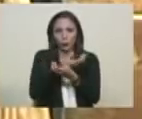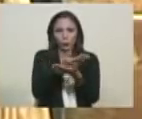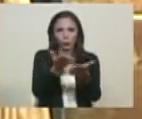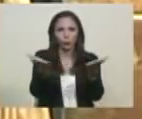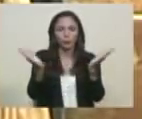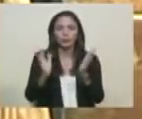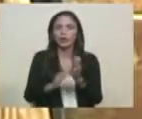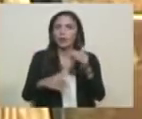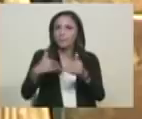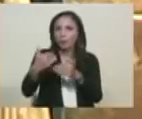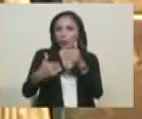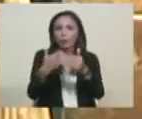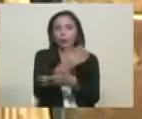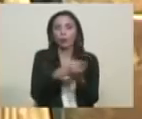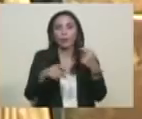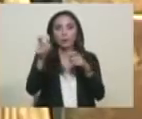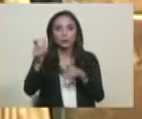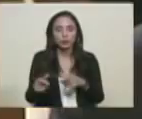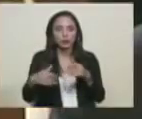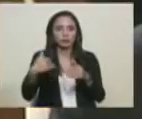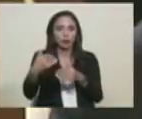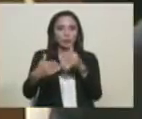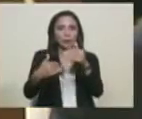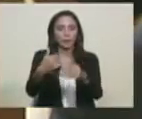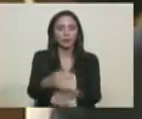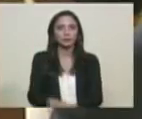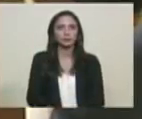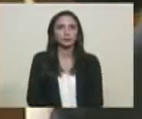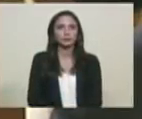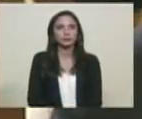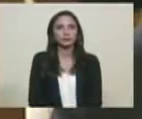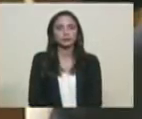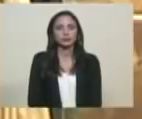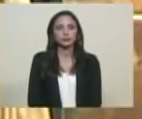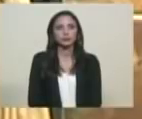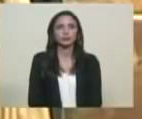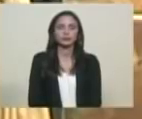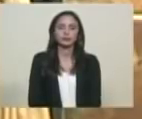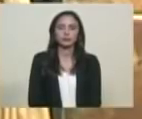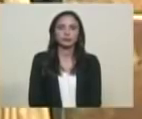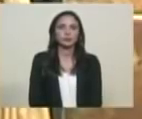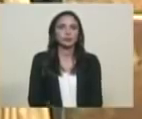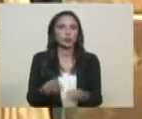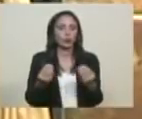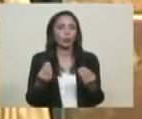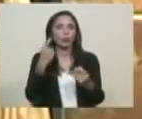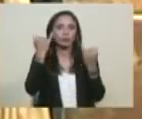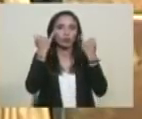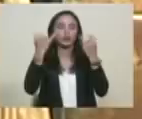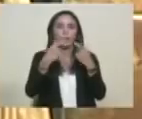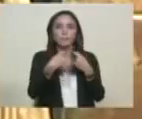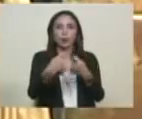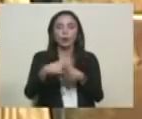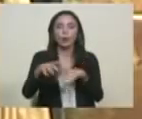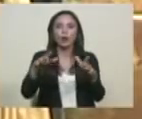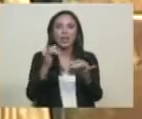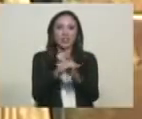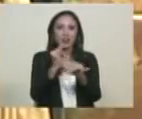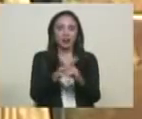el circulante ocupando el espacio. Y debemos mantener la política de pago